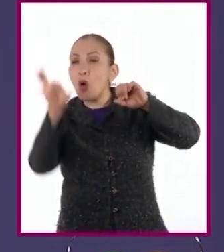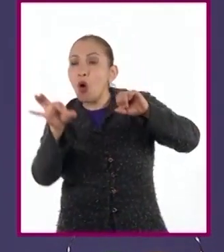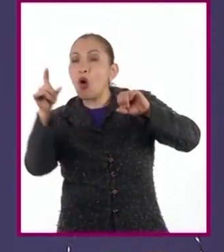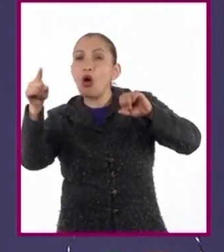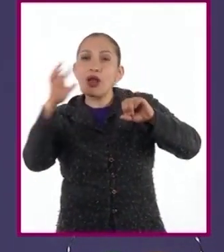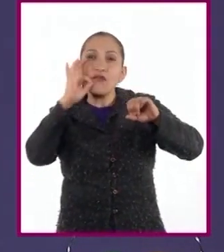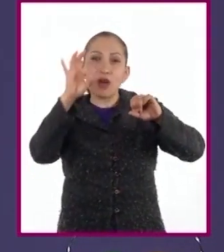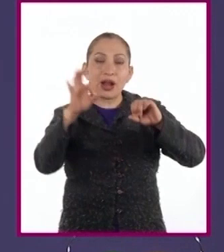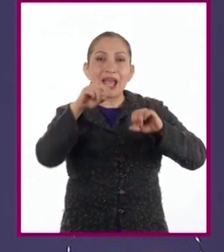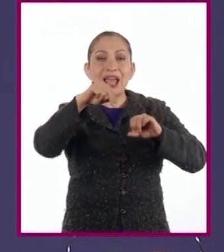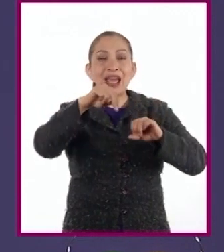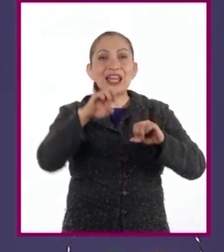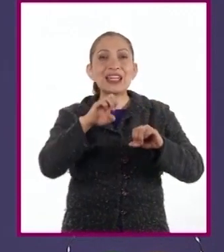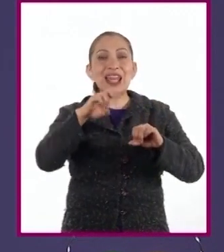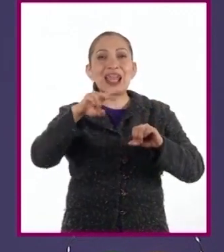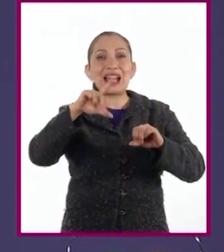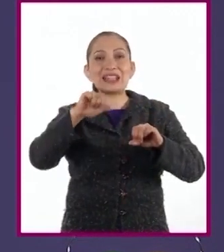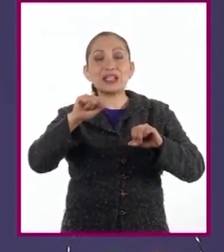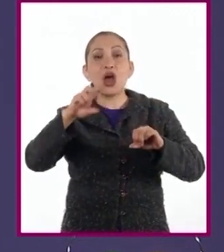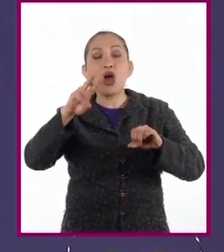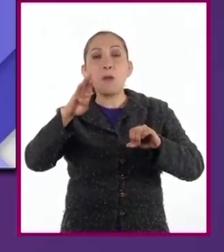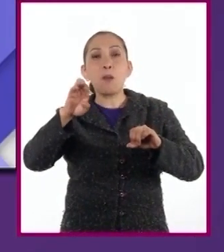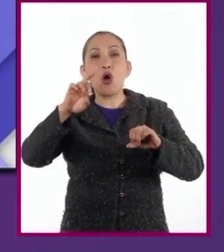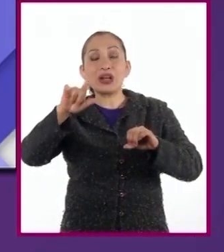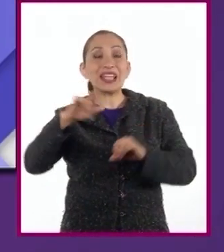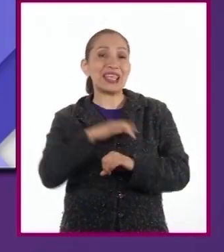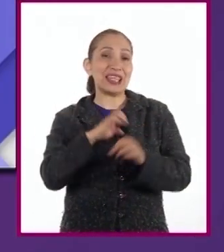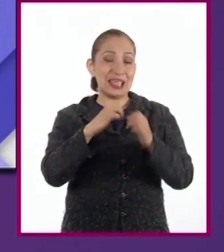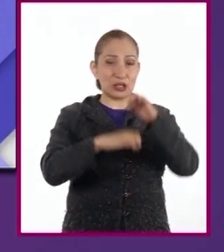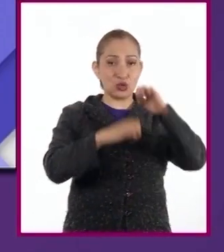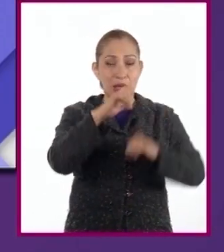en el modelo de Niels Bohr y la estructura de Lewis.